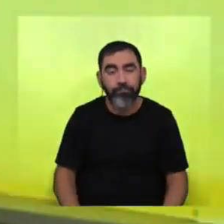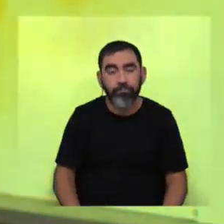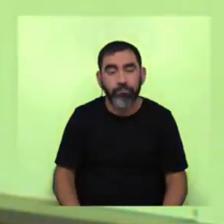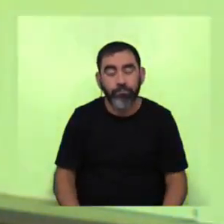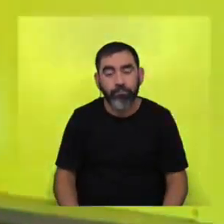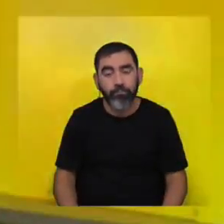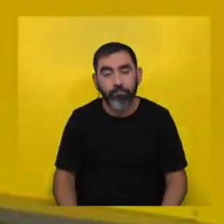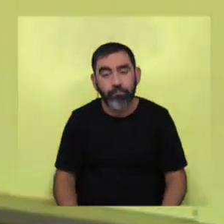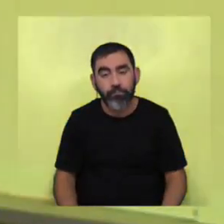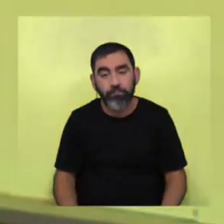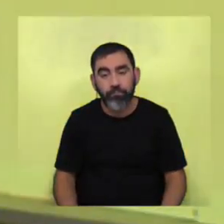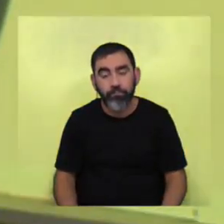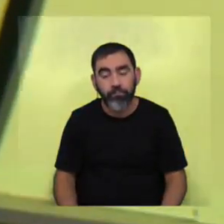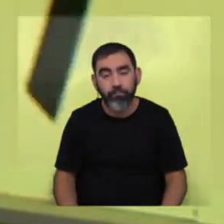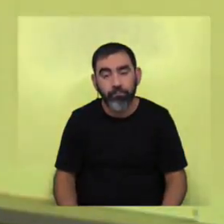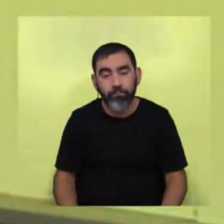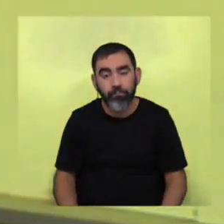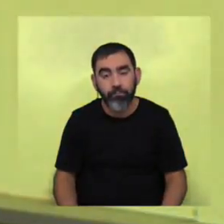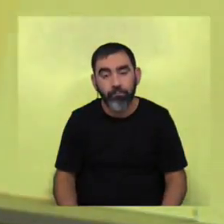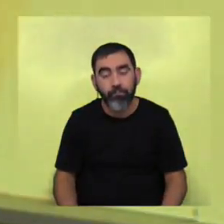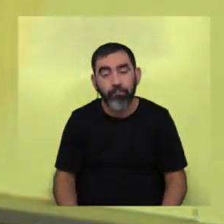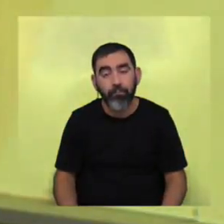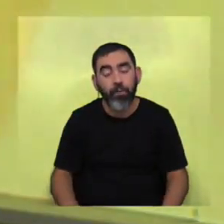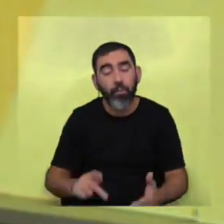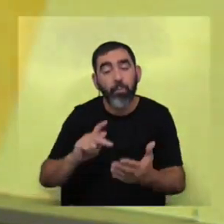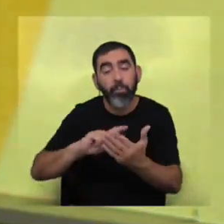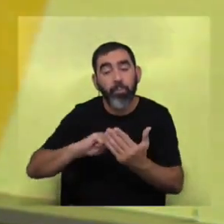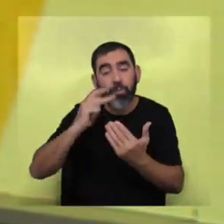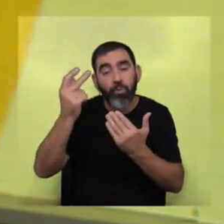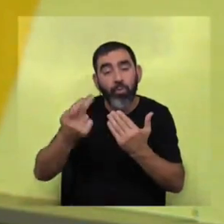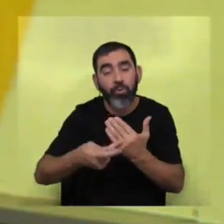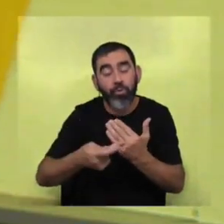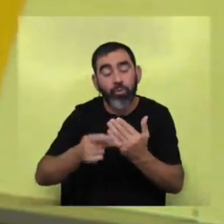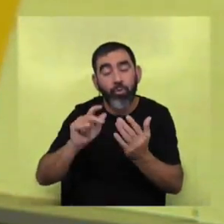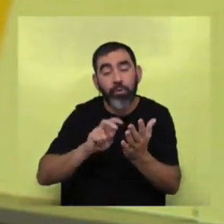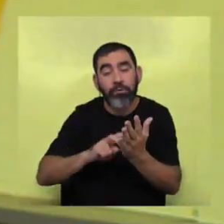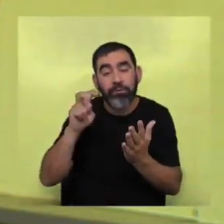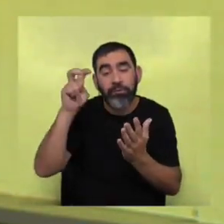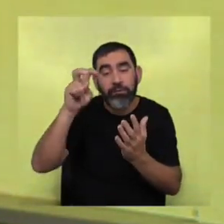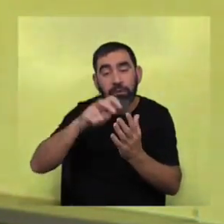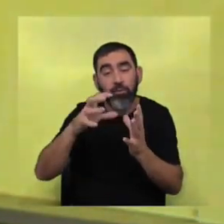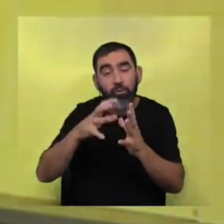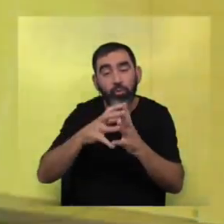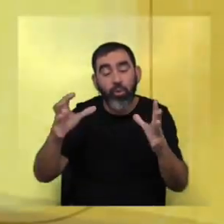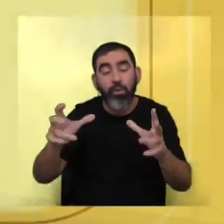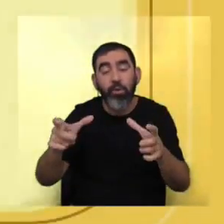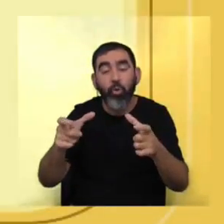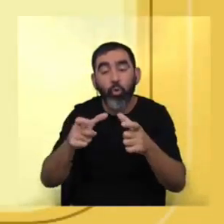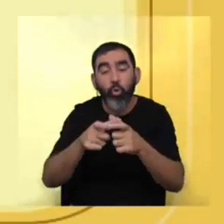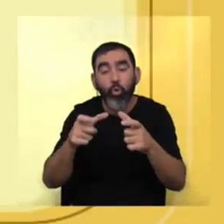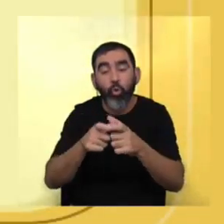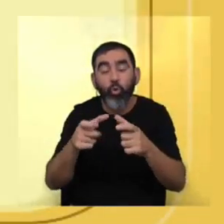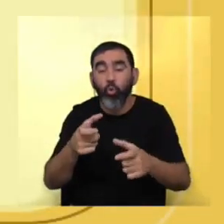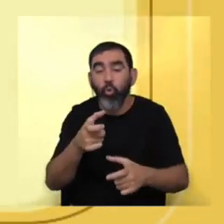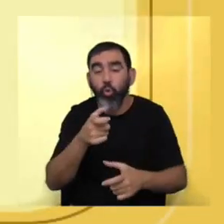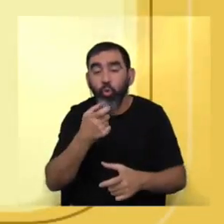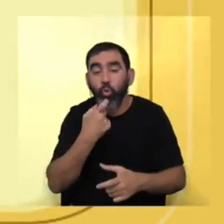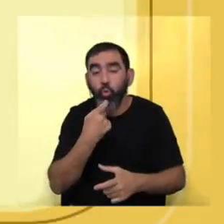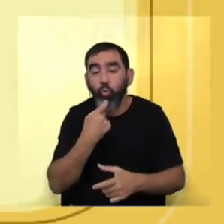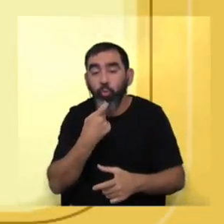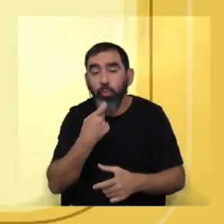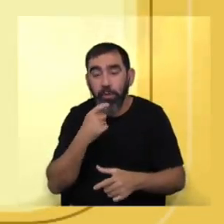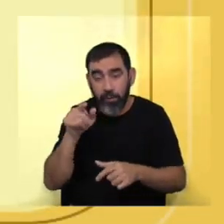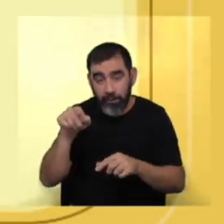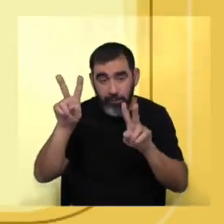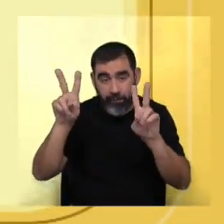que muestra la aplicación del CRISPR en un proyecto de INIA Salto Grande sobre el tomate y que tiene que ver incluso con notas que vimos acá en Sobre